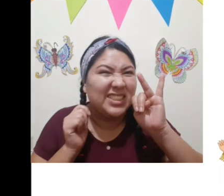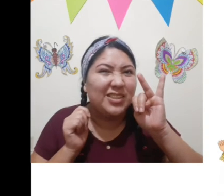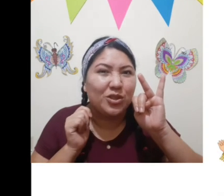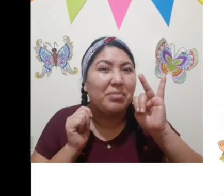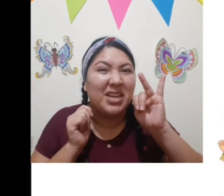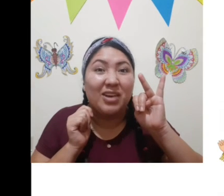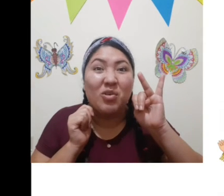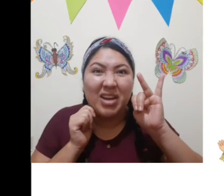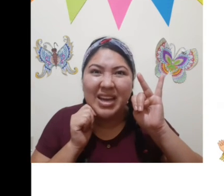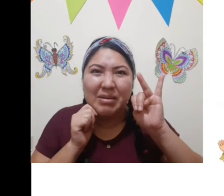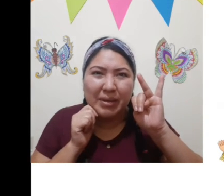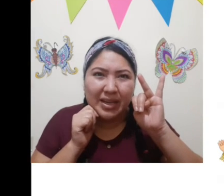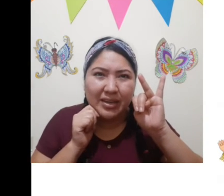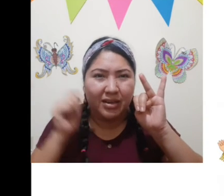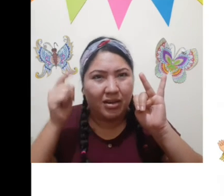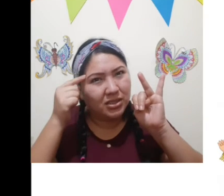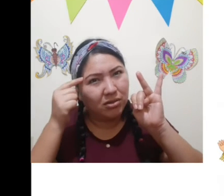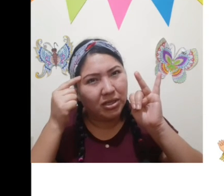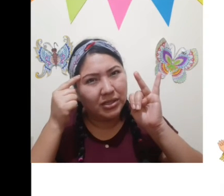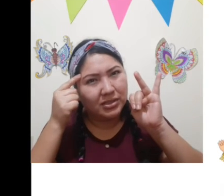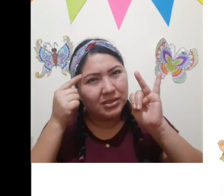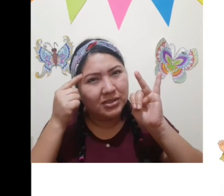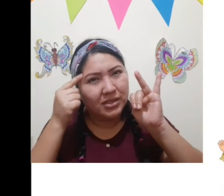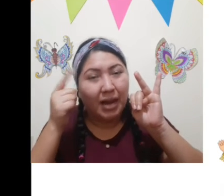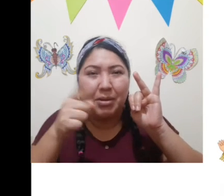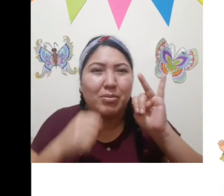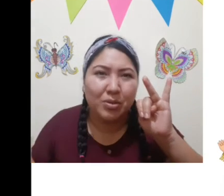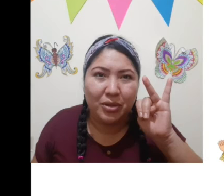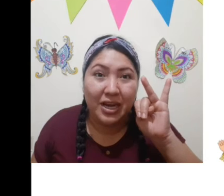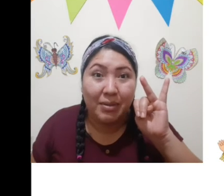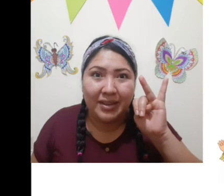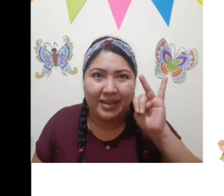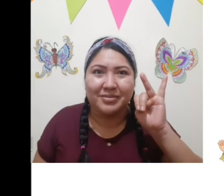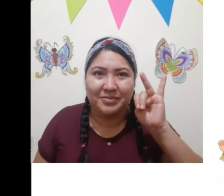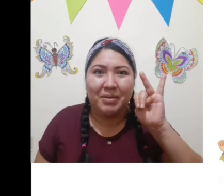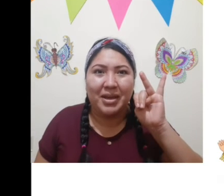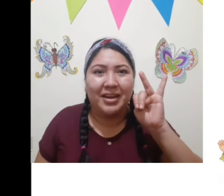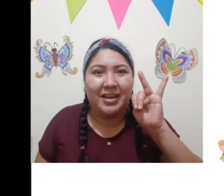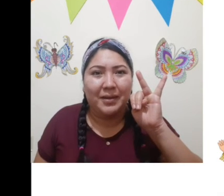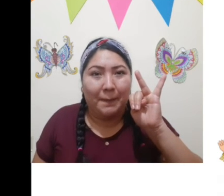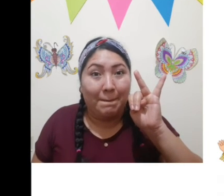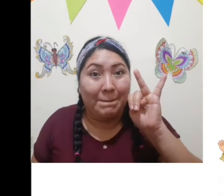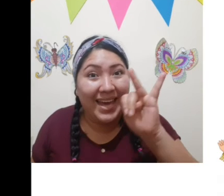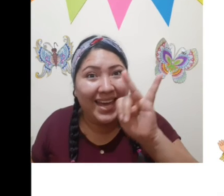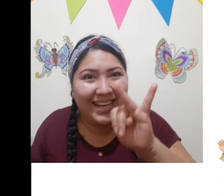sí yo también creo que el verde aunque a ver vamos a poner el verde